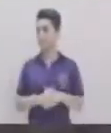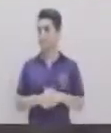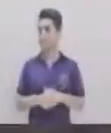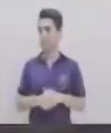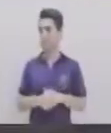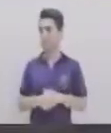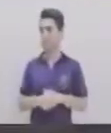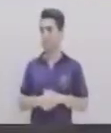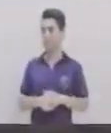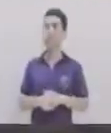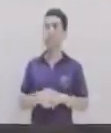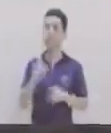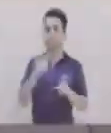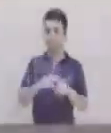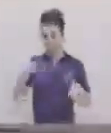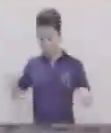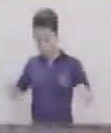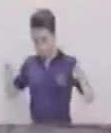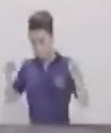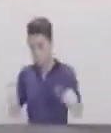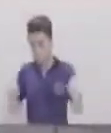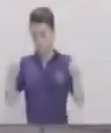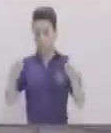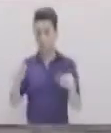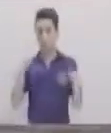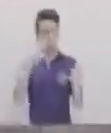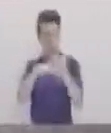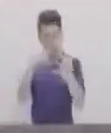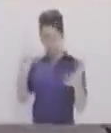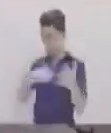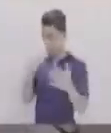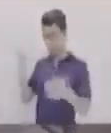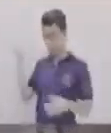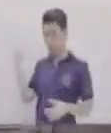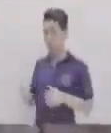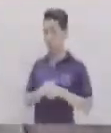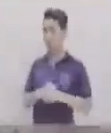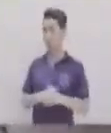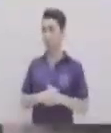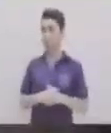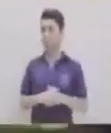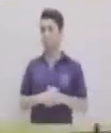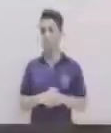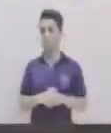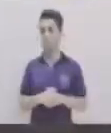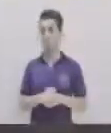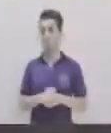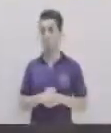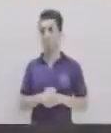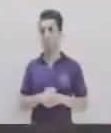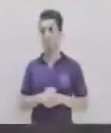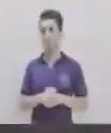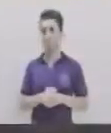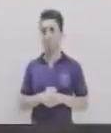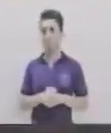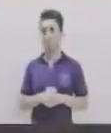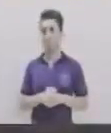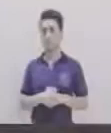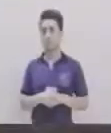flexión. Voy, flexión. Voy, flexión.